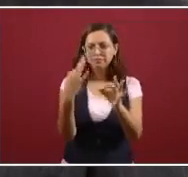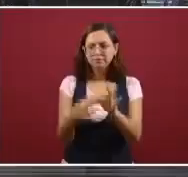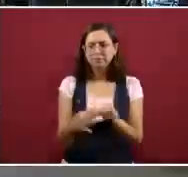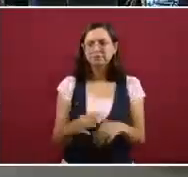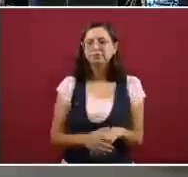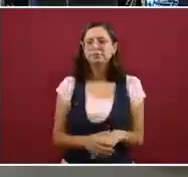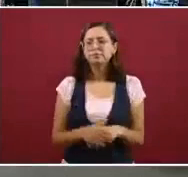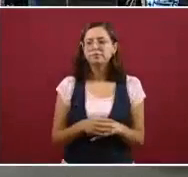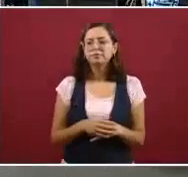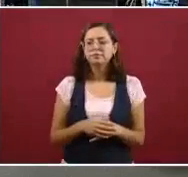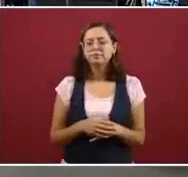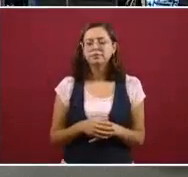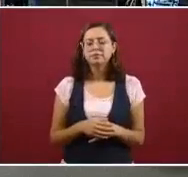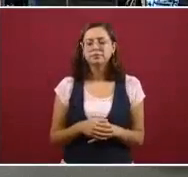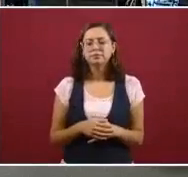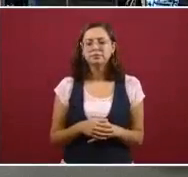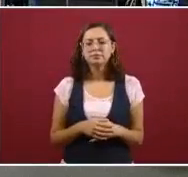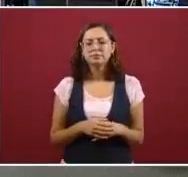bien.